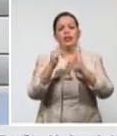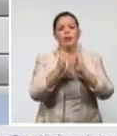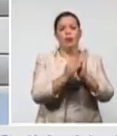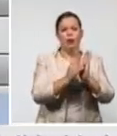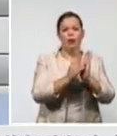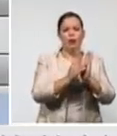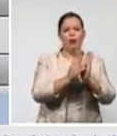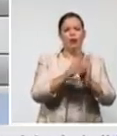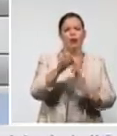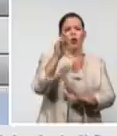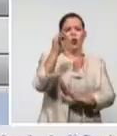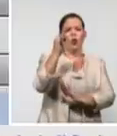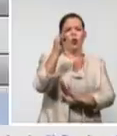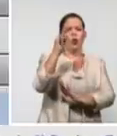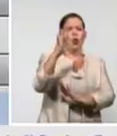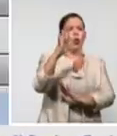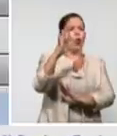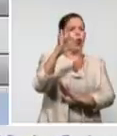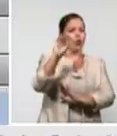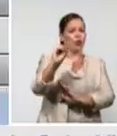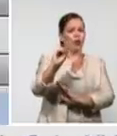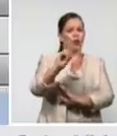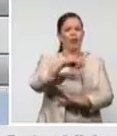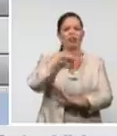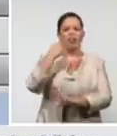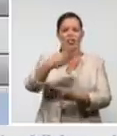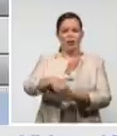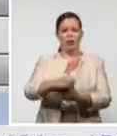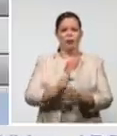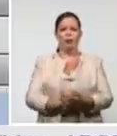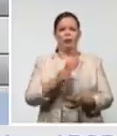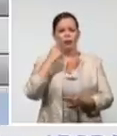766.080 fallecidos y una letalidad de